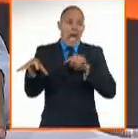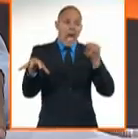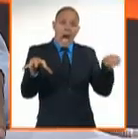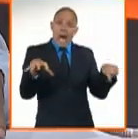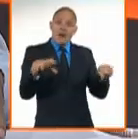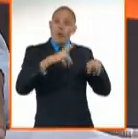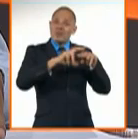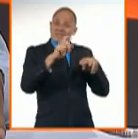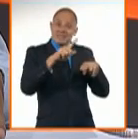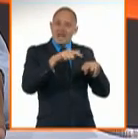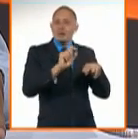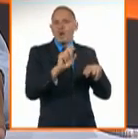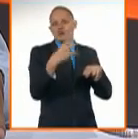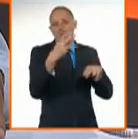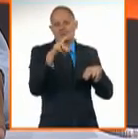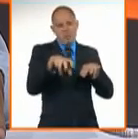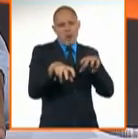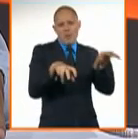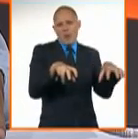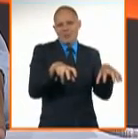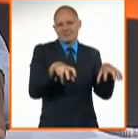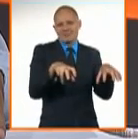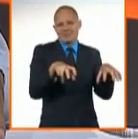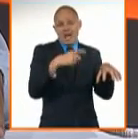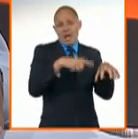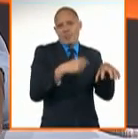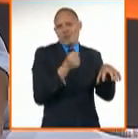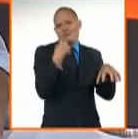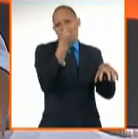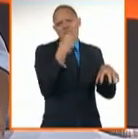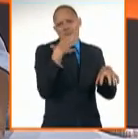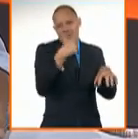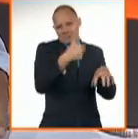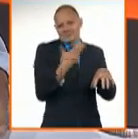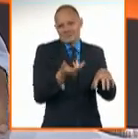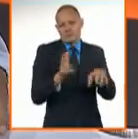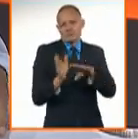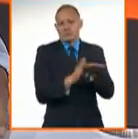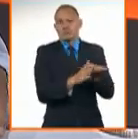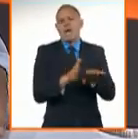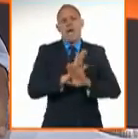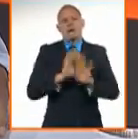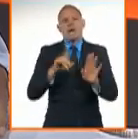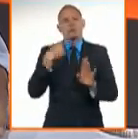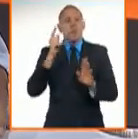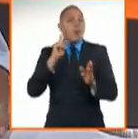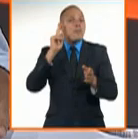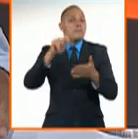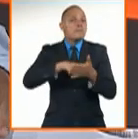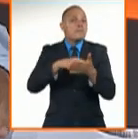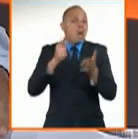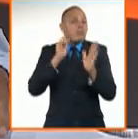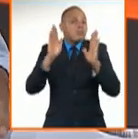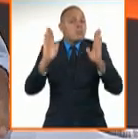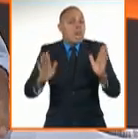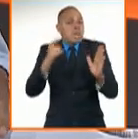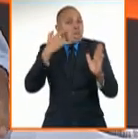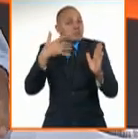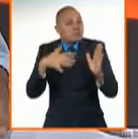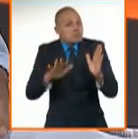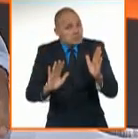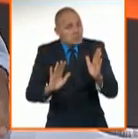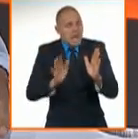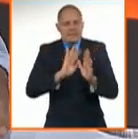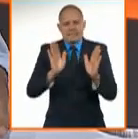correcto el plazo que nosotros teníamos aprobado inicialmente por ejecución ejecutar el mantenimiento y bueno que lo tenemos aprobado todavía